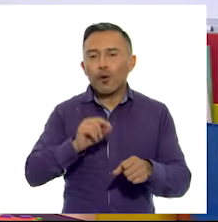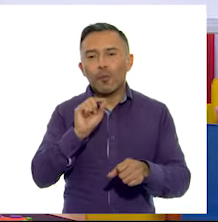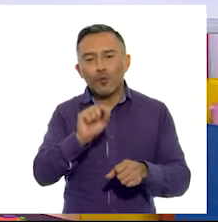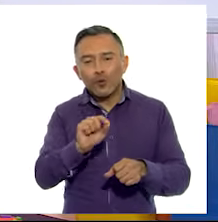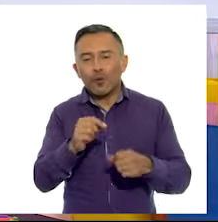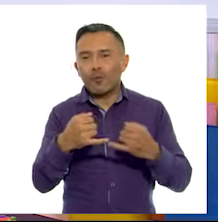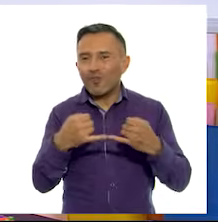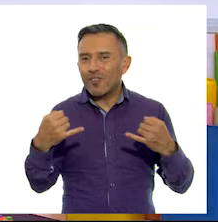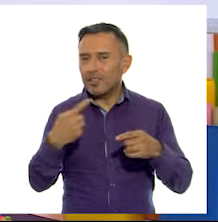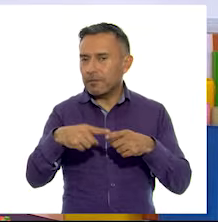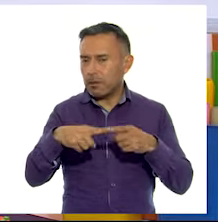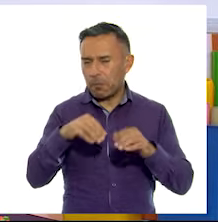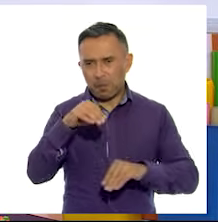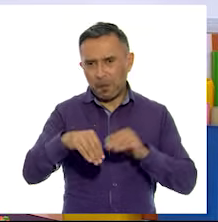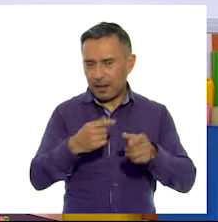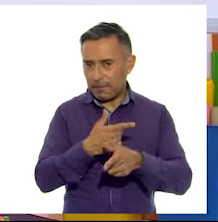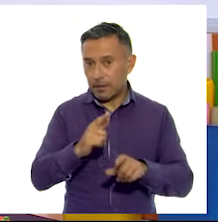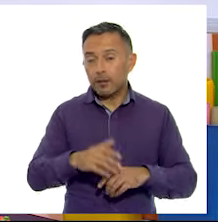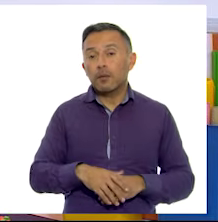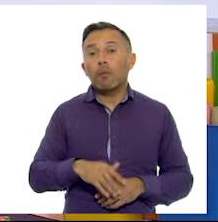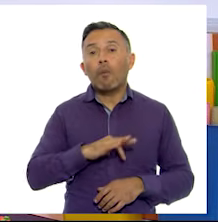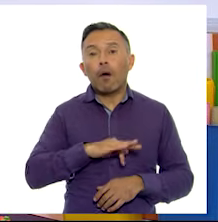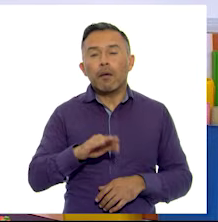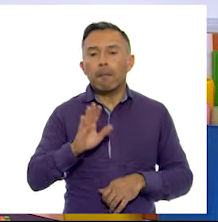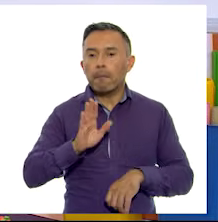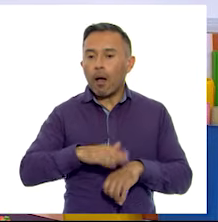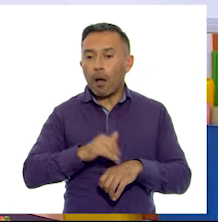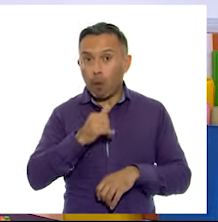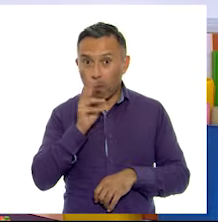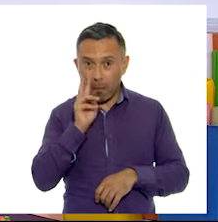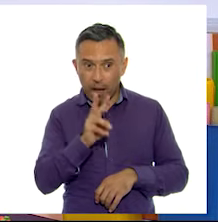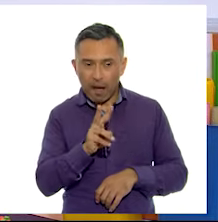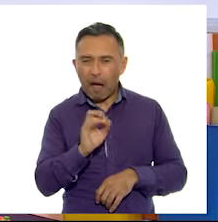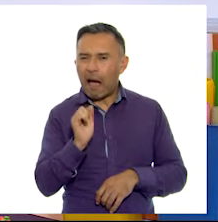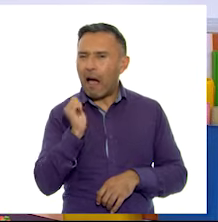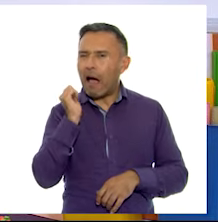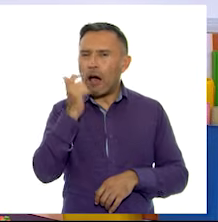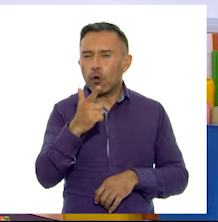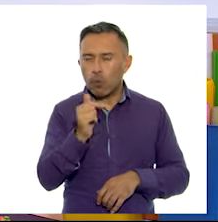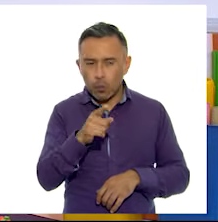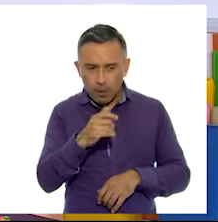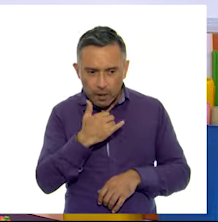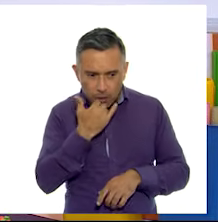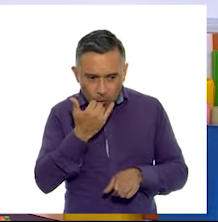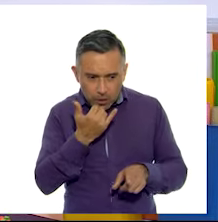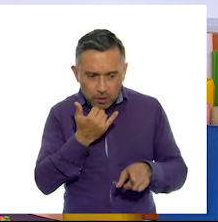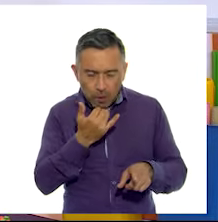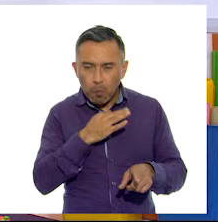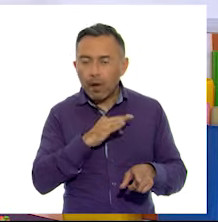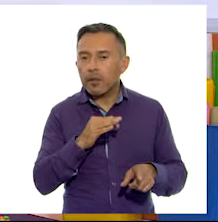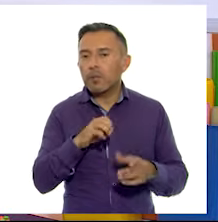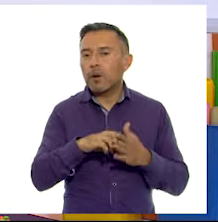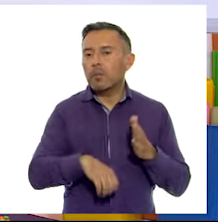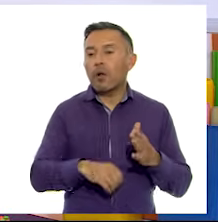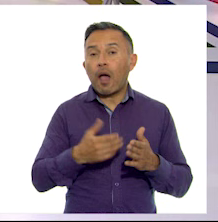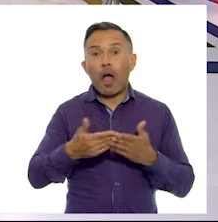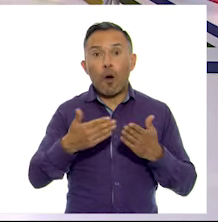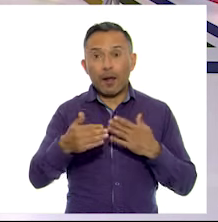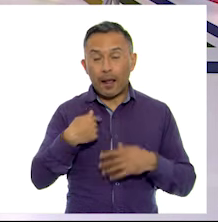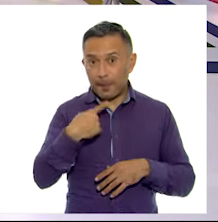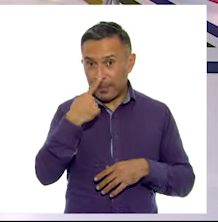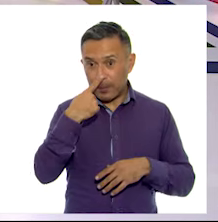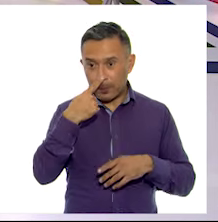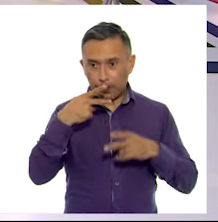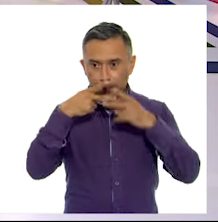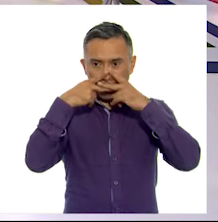líneas y pues que vayan viendo cada vez que sale algo o que cometan un error, ¿qué puede ser? Por ejemplo, esta vez a mí la nariz me quedó como un